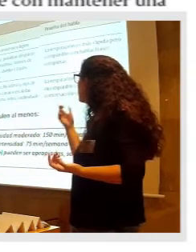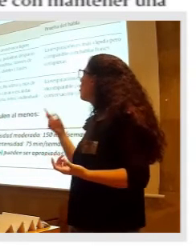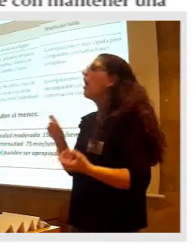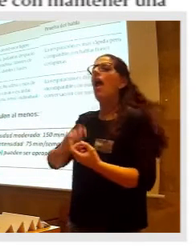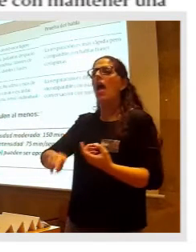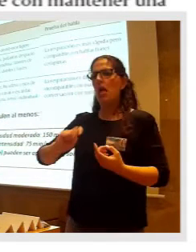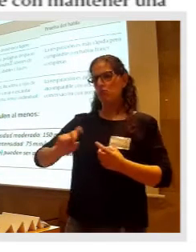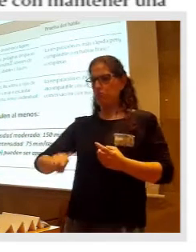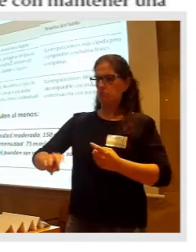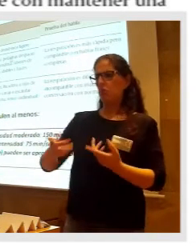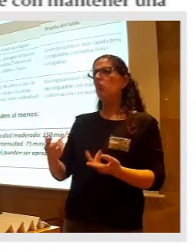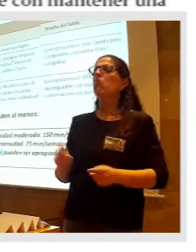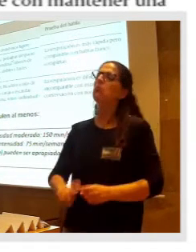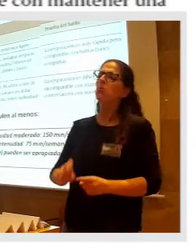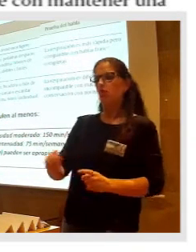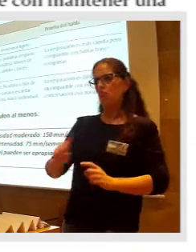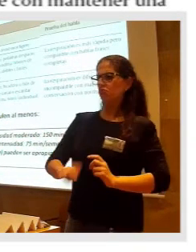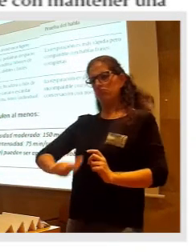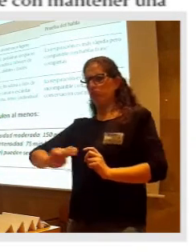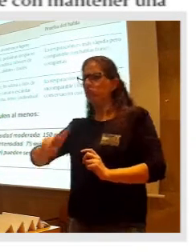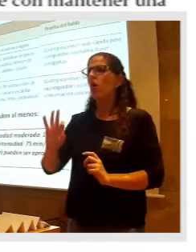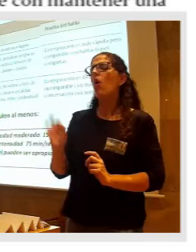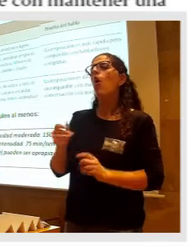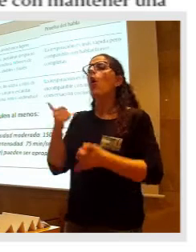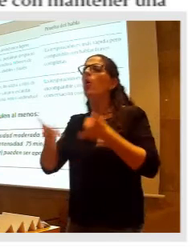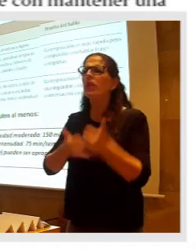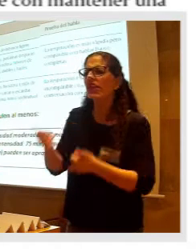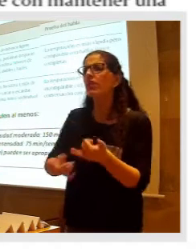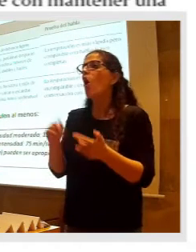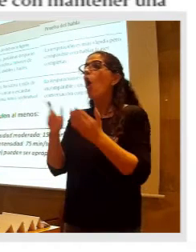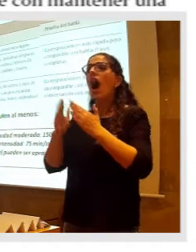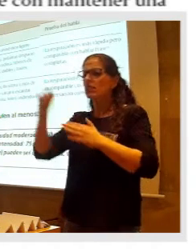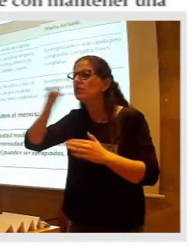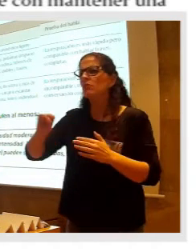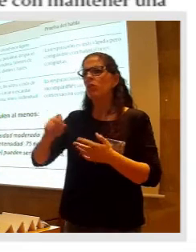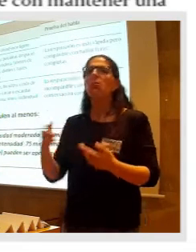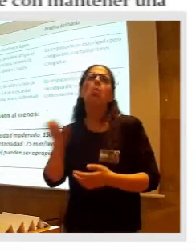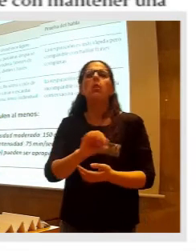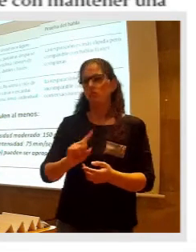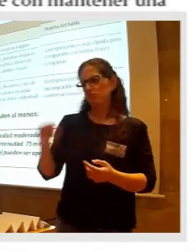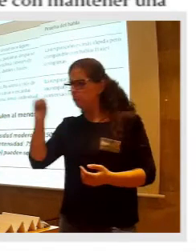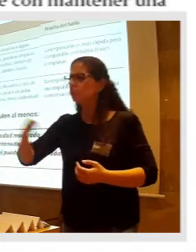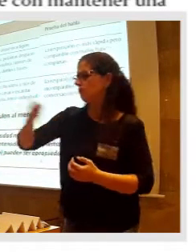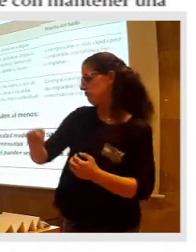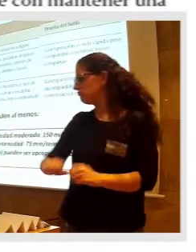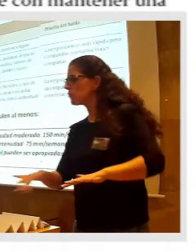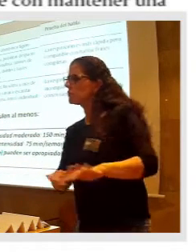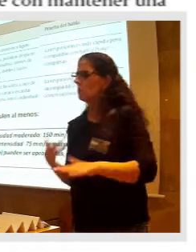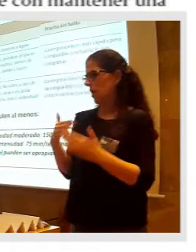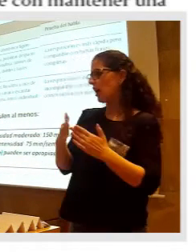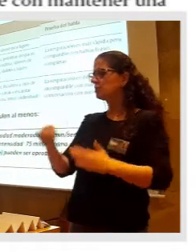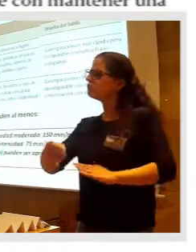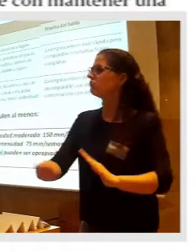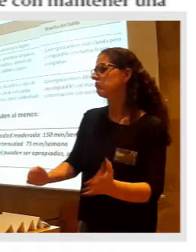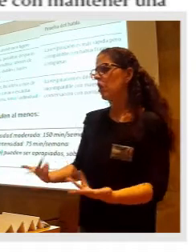Caminar enérgicamente, pedalear en bicicleta, bueno, incluso labores del hogar pueden ser una actividad moderada. Fijaros que muchas veces decimos, bueno, pues no sirve